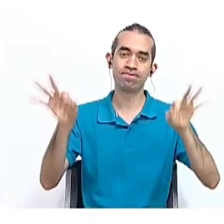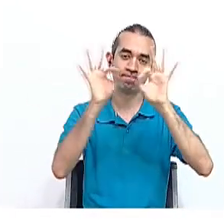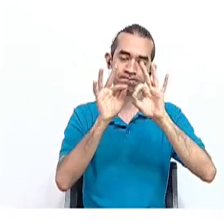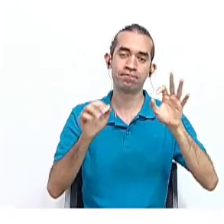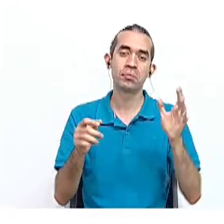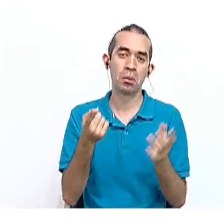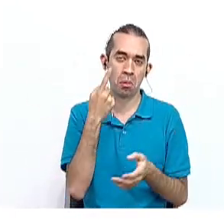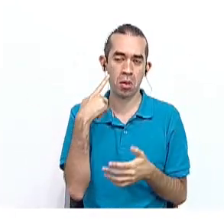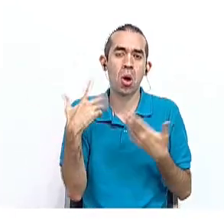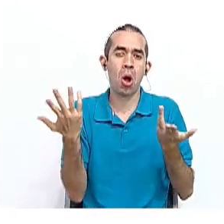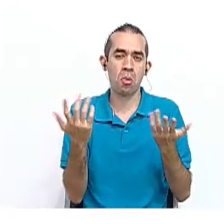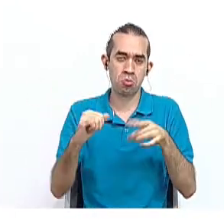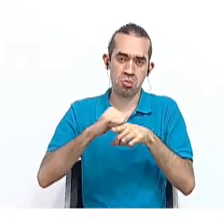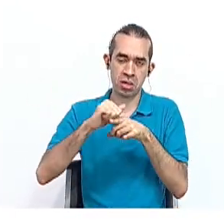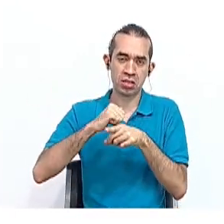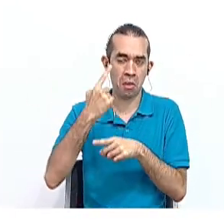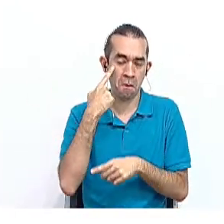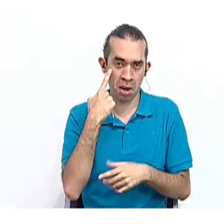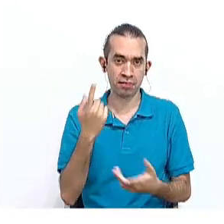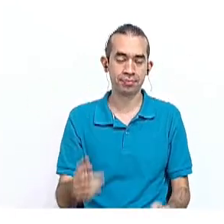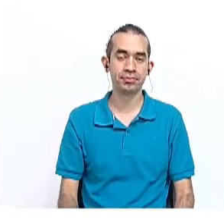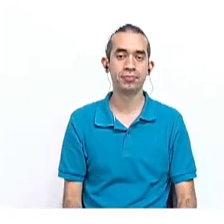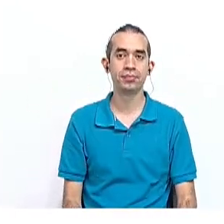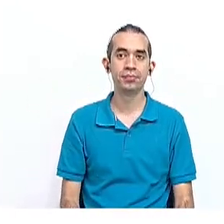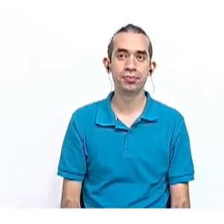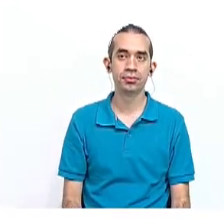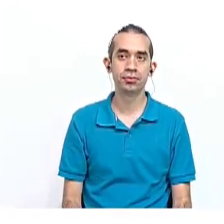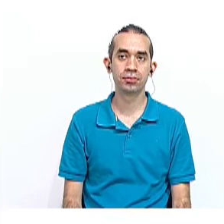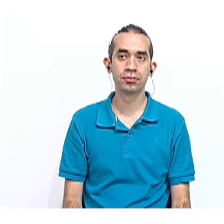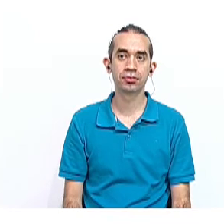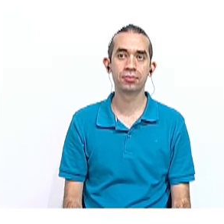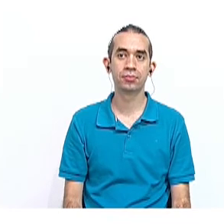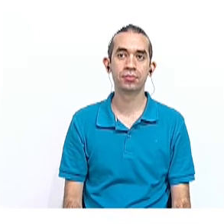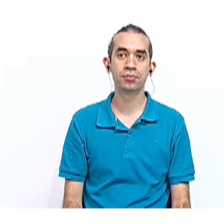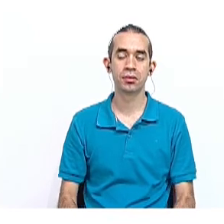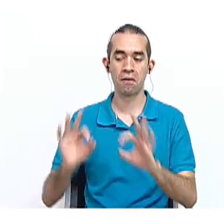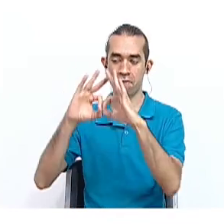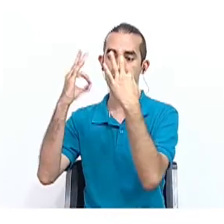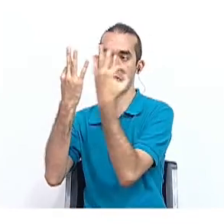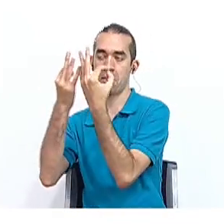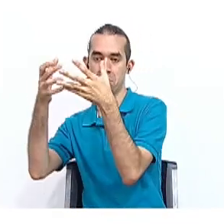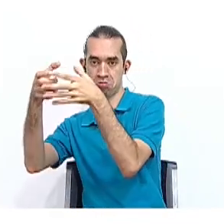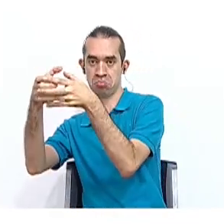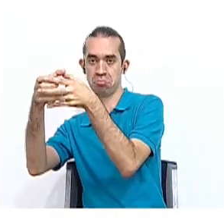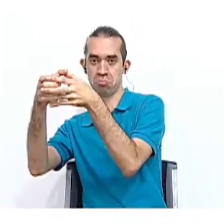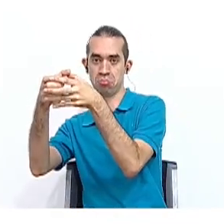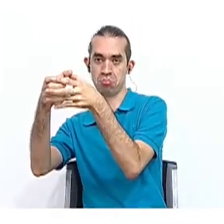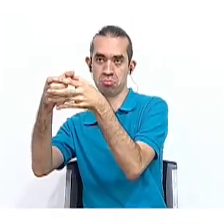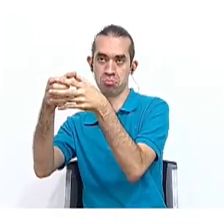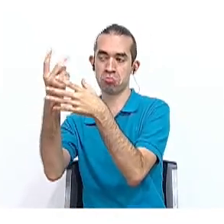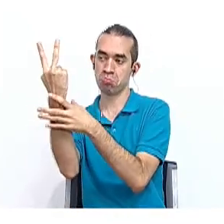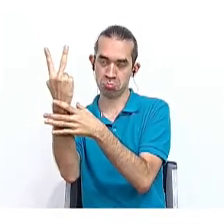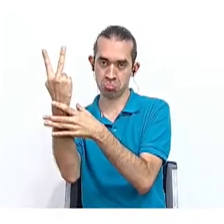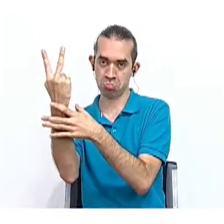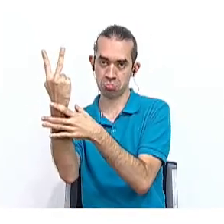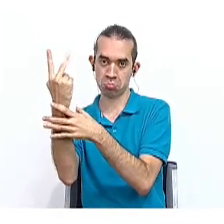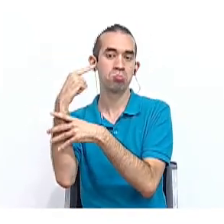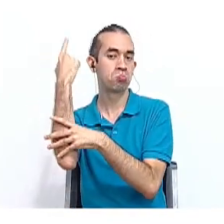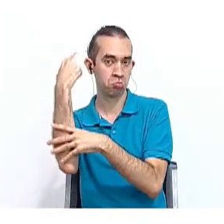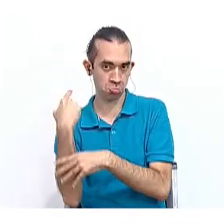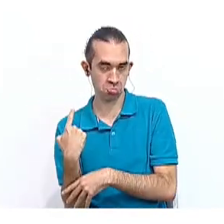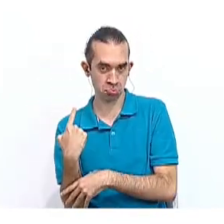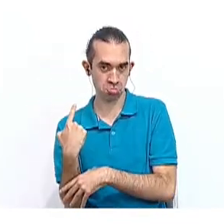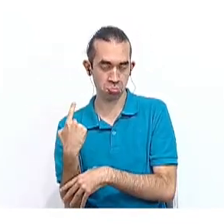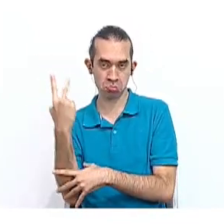podemos decir a través de este ejercicio? Veamos. En la primera familia se presentan dos individuos de cabello